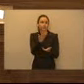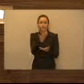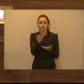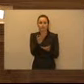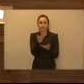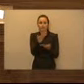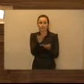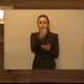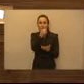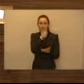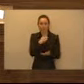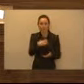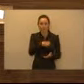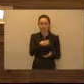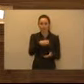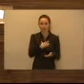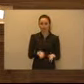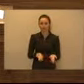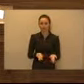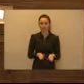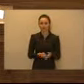completamente insostenible.